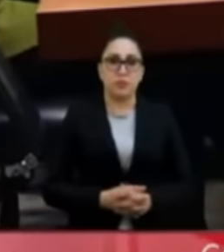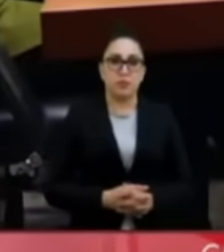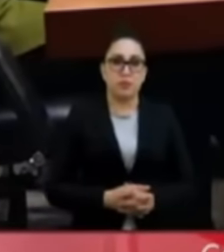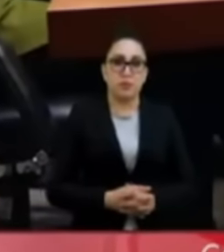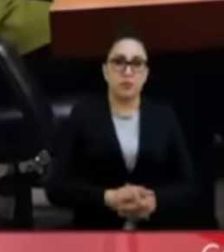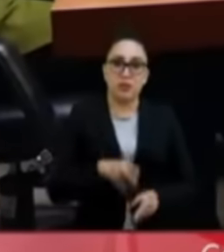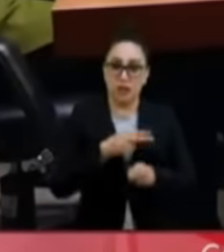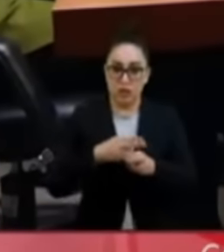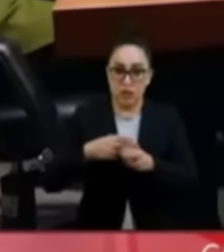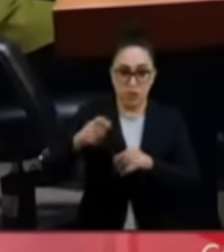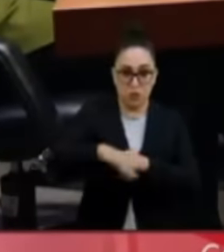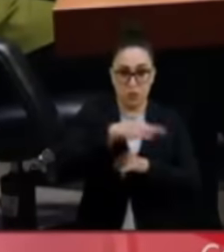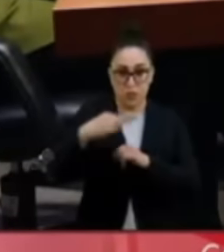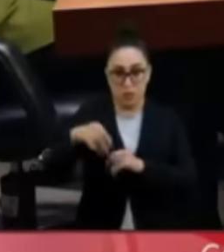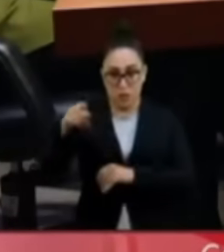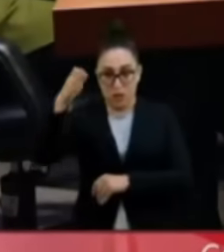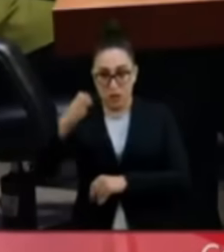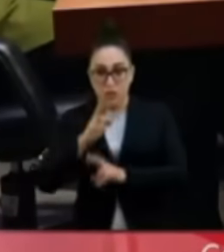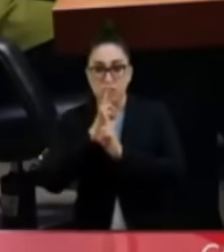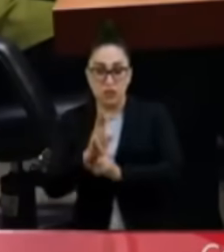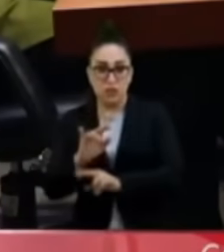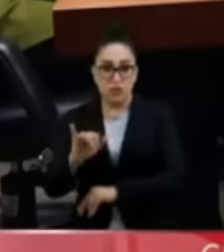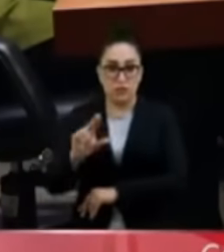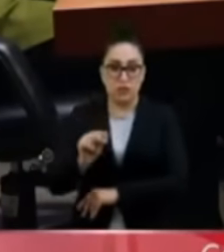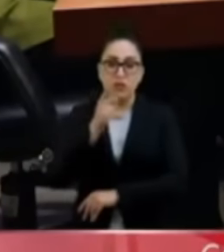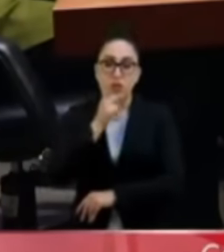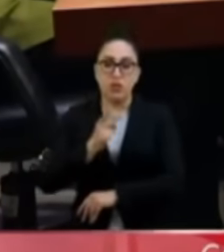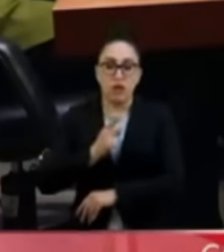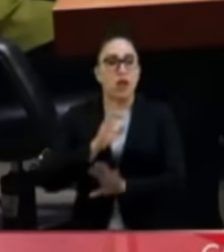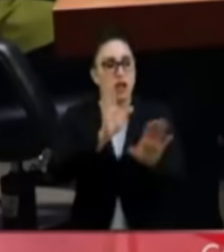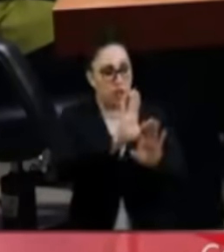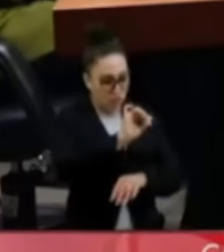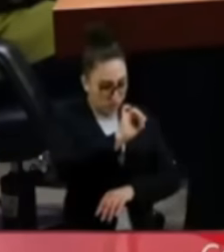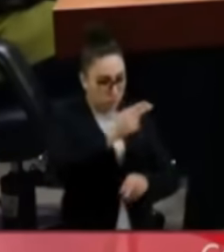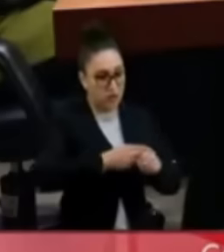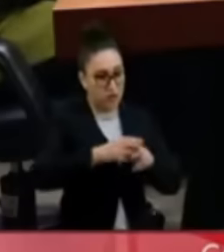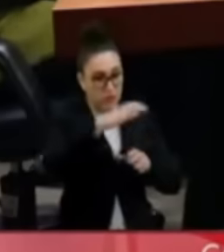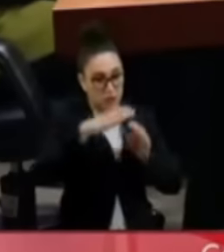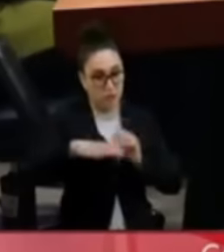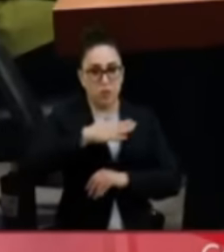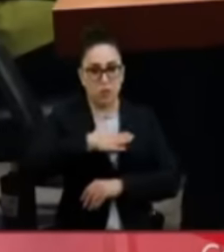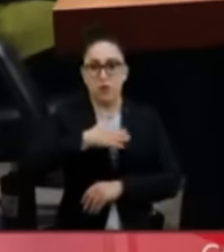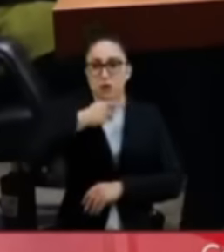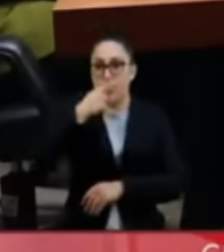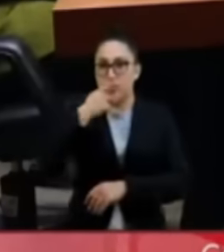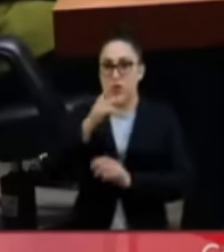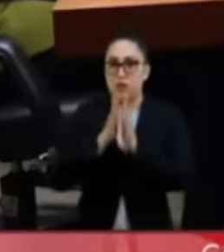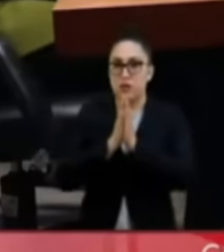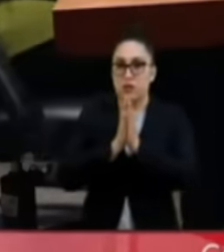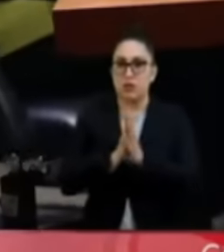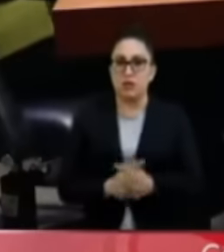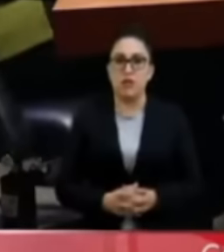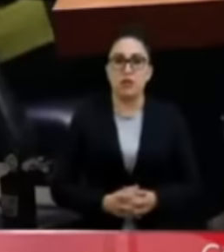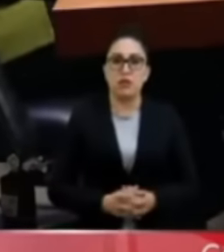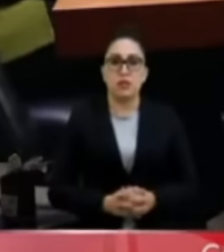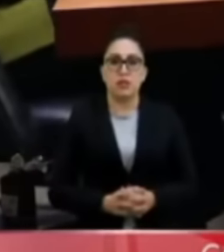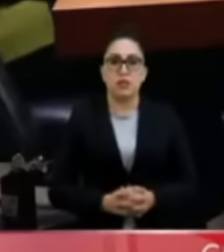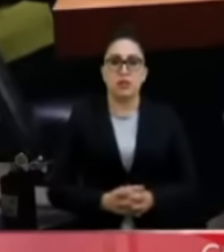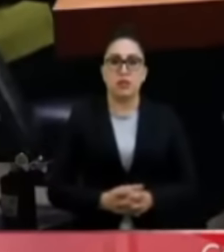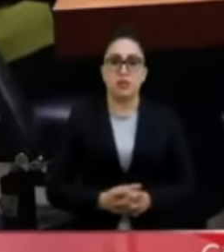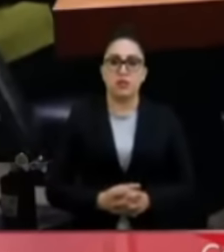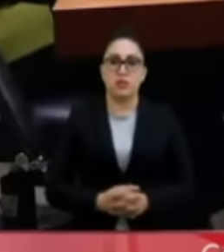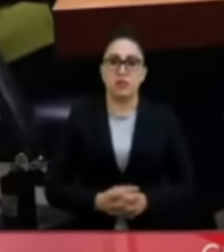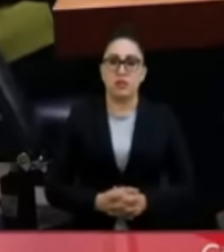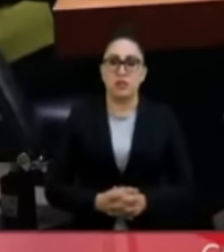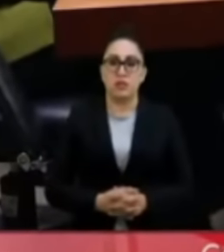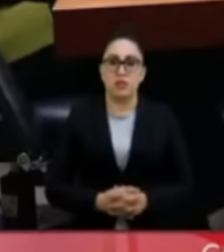que al final de su intervención aceptará la pregunta o que no la acepta? Sí, al final de mi intervención. Muy bien, cuando falten 20 segundos ahí paramos y le damos la palabra a la senadora